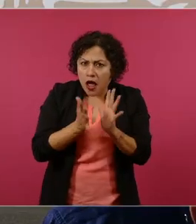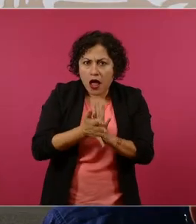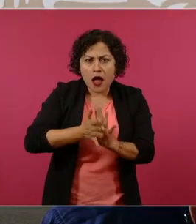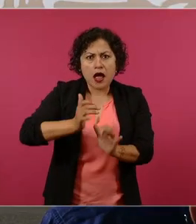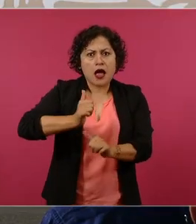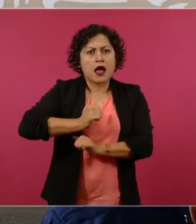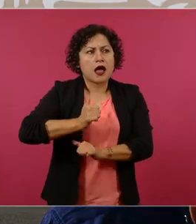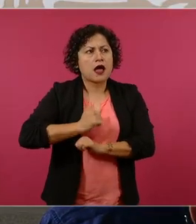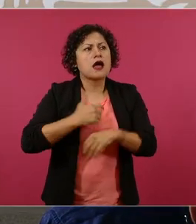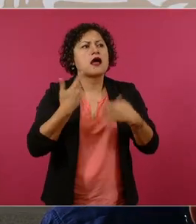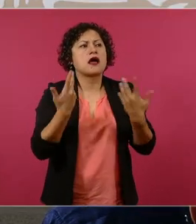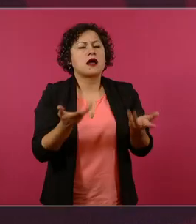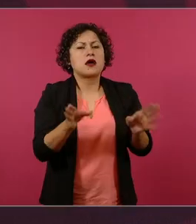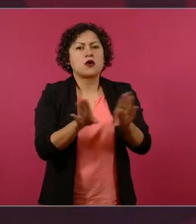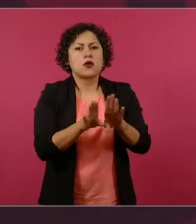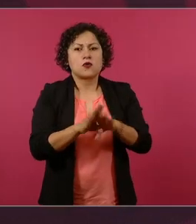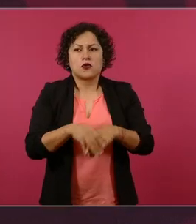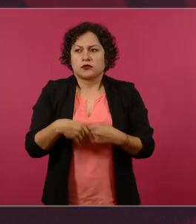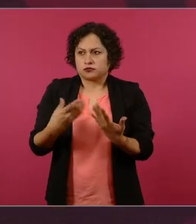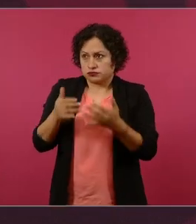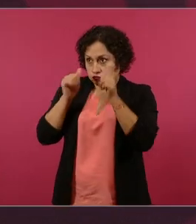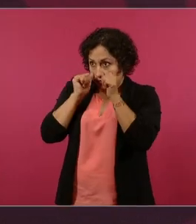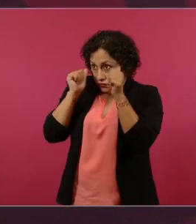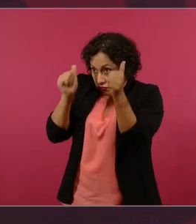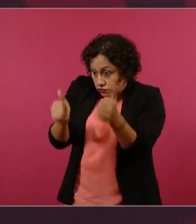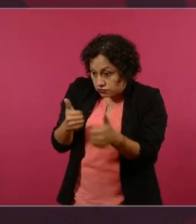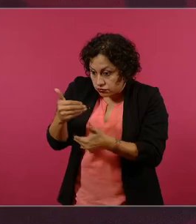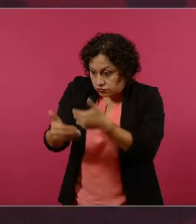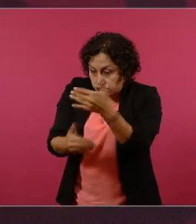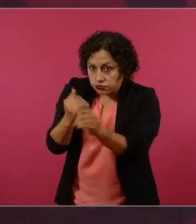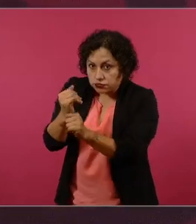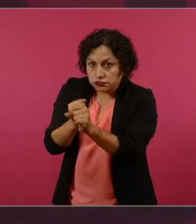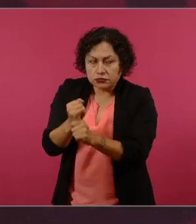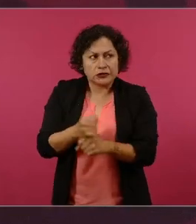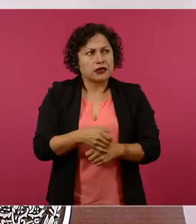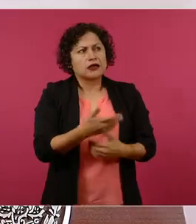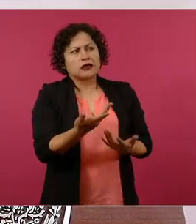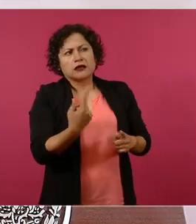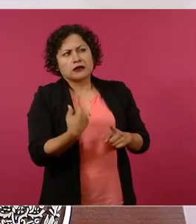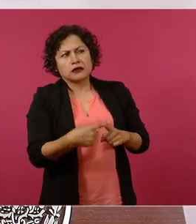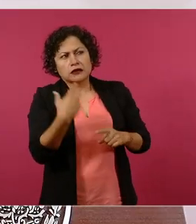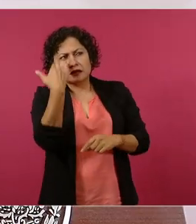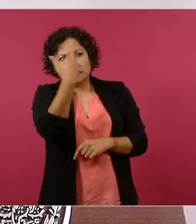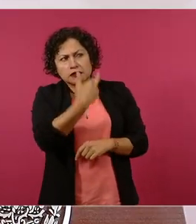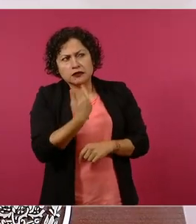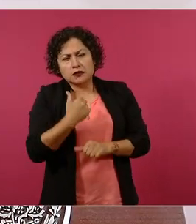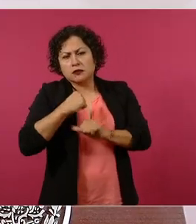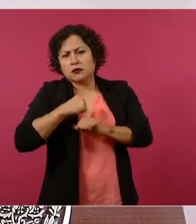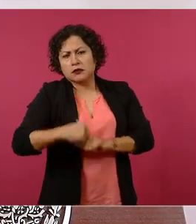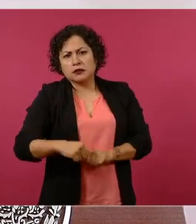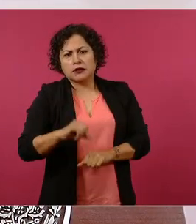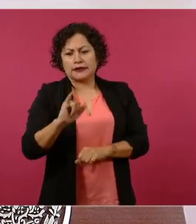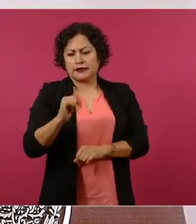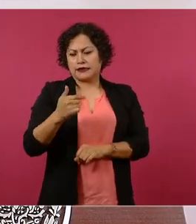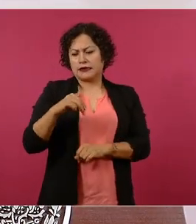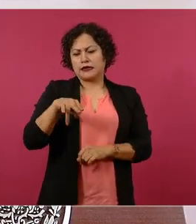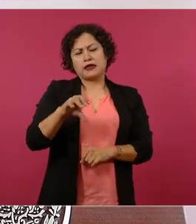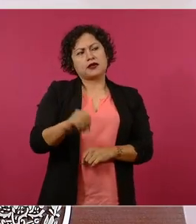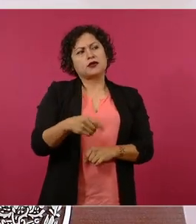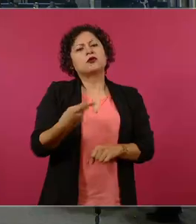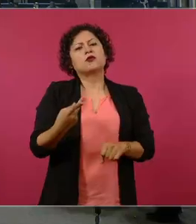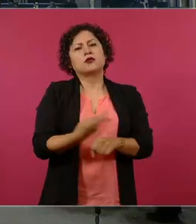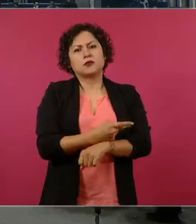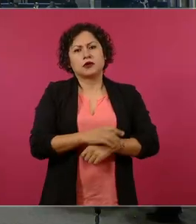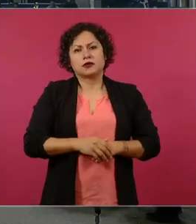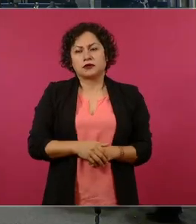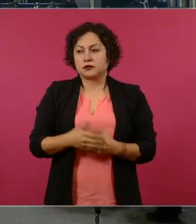que se vea qué está sucediendo se revise s que se revise quién lo revisaría el caso de iginio este